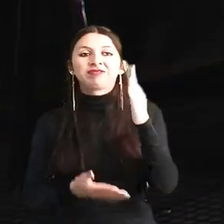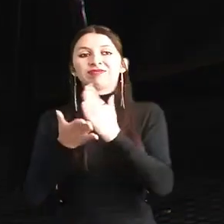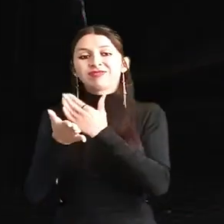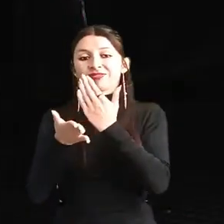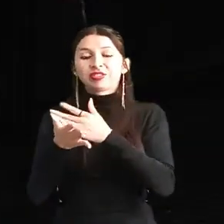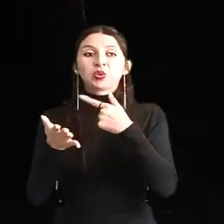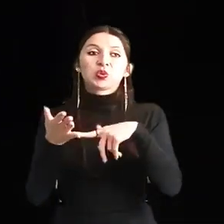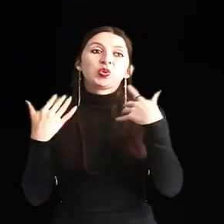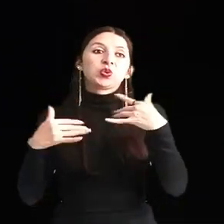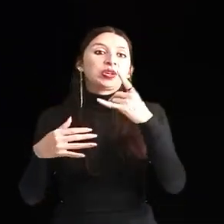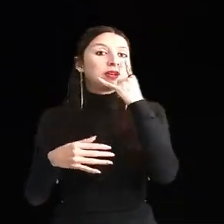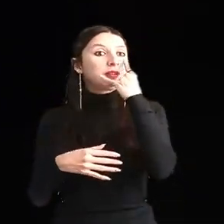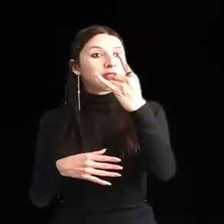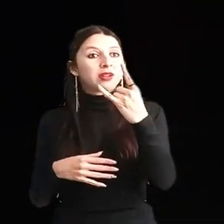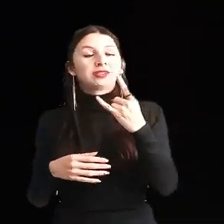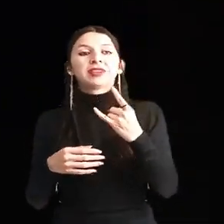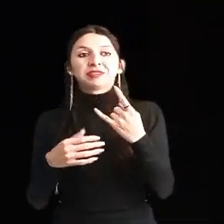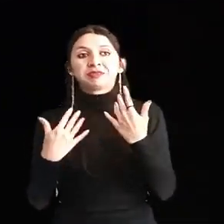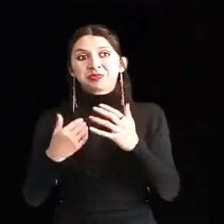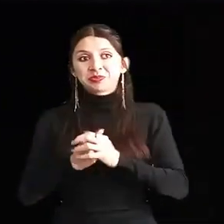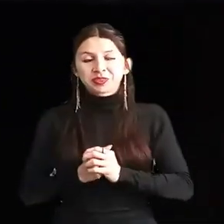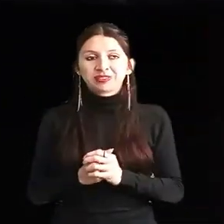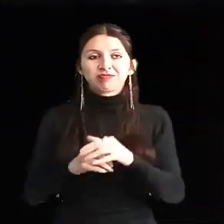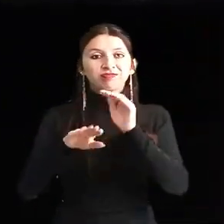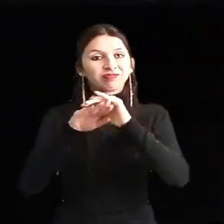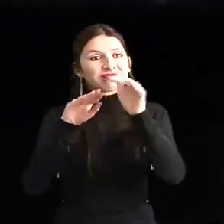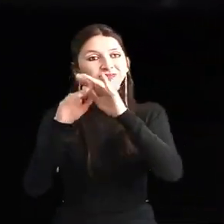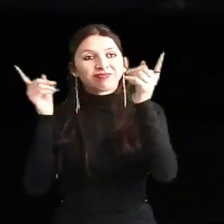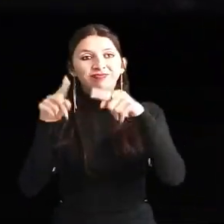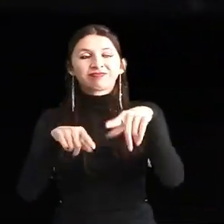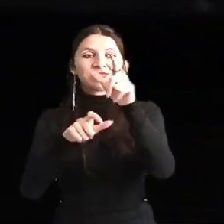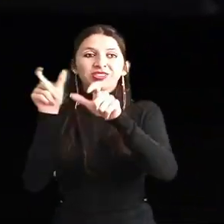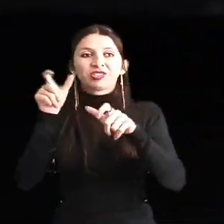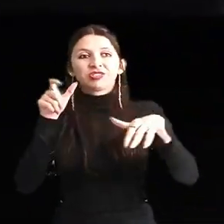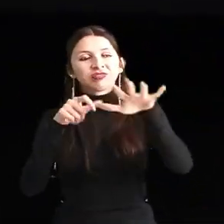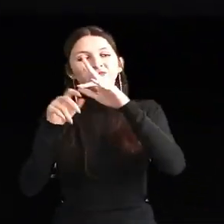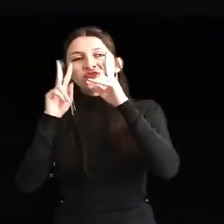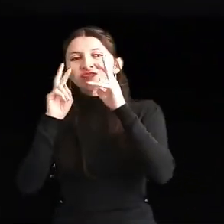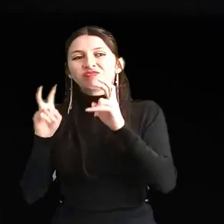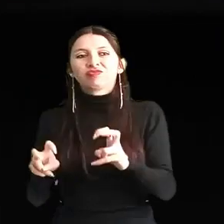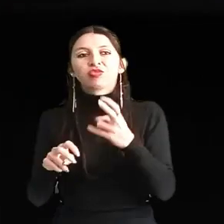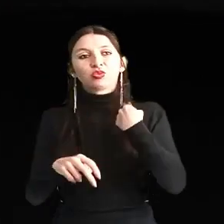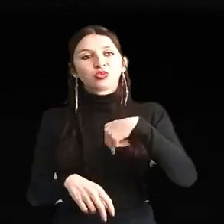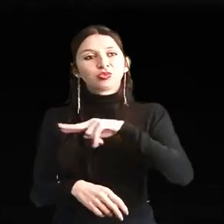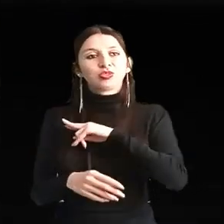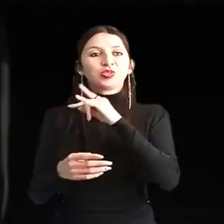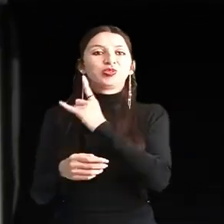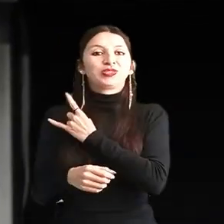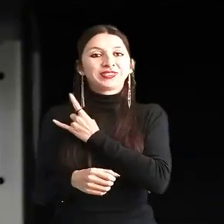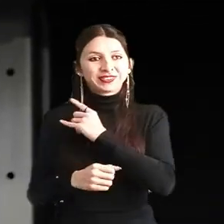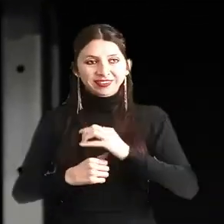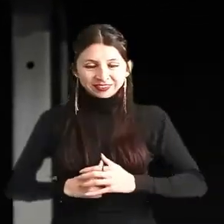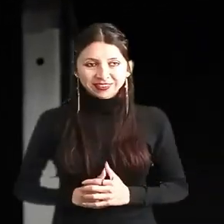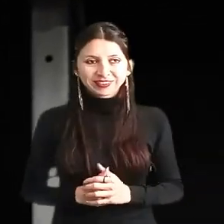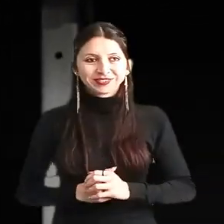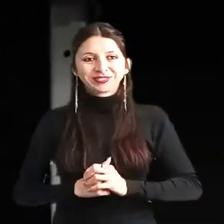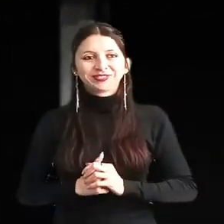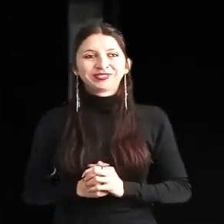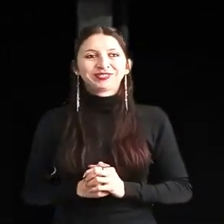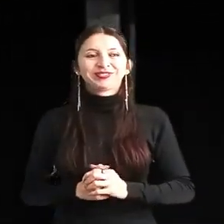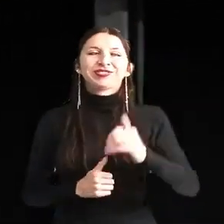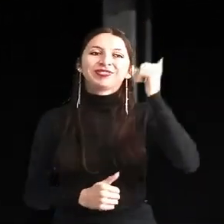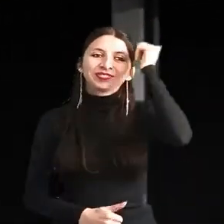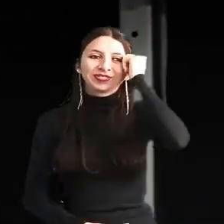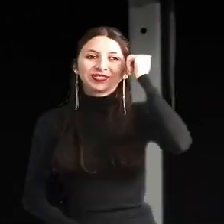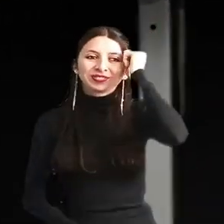que me parece bien interesante y nada o sea invitar a nuestros investigadores de nuestra universidad tanto